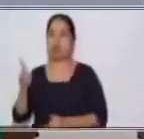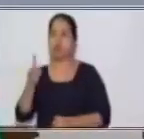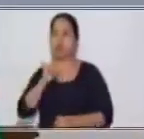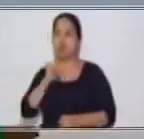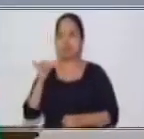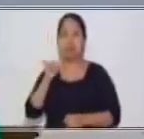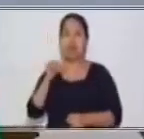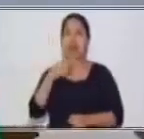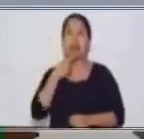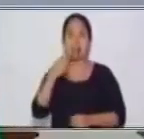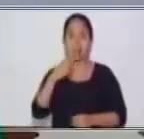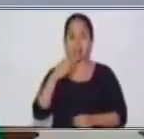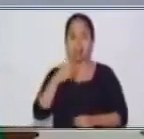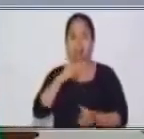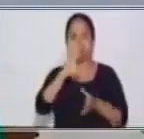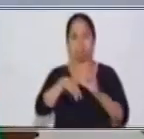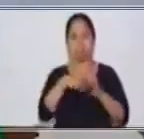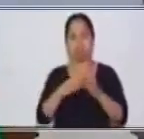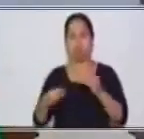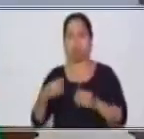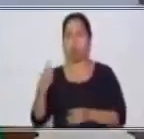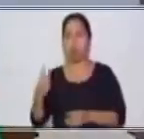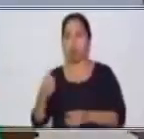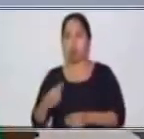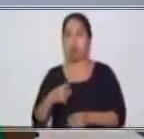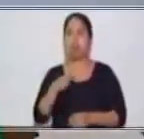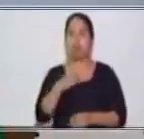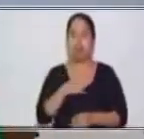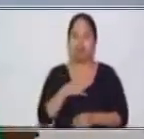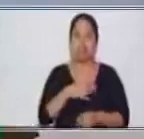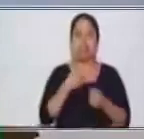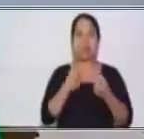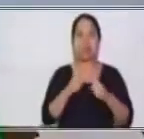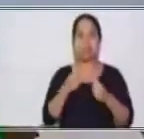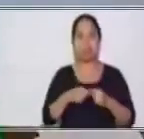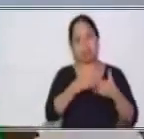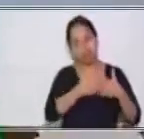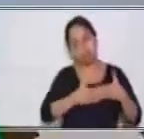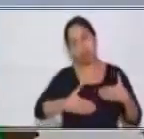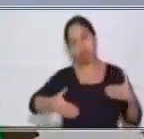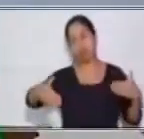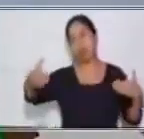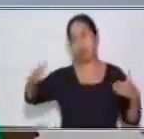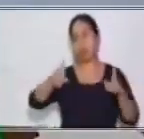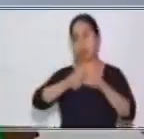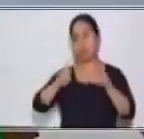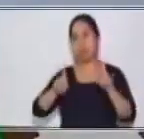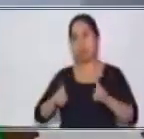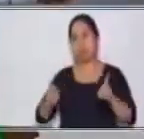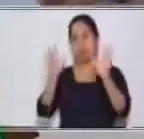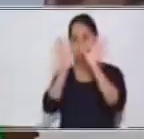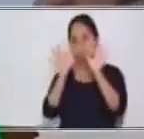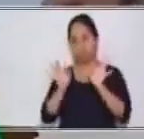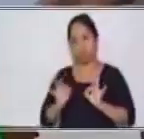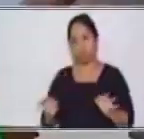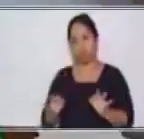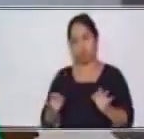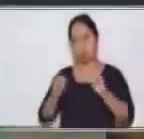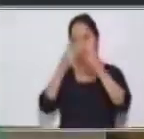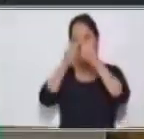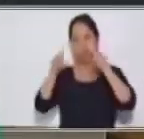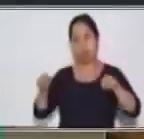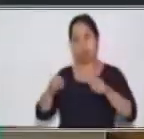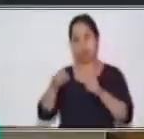a 1. Y de aquí desprendemos una serie de funciones trigonométricas adicionales que veremos en próximos programas.